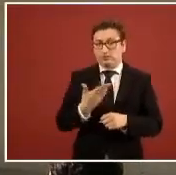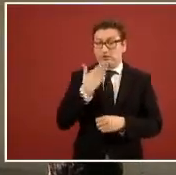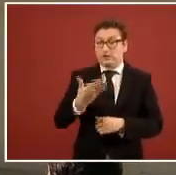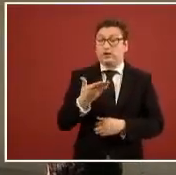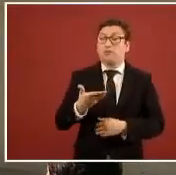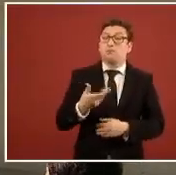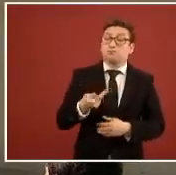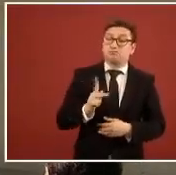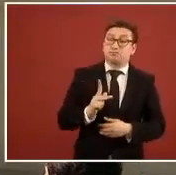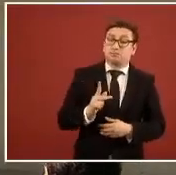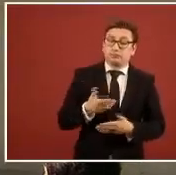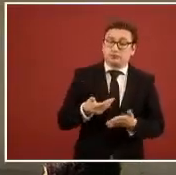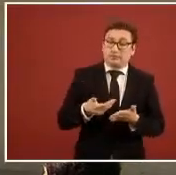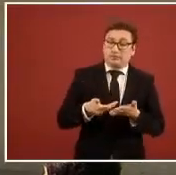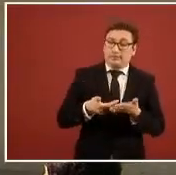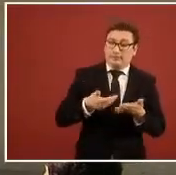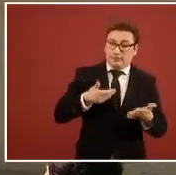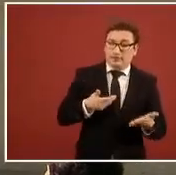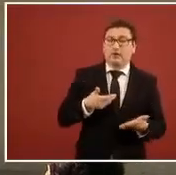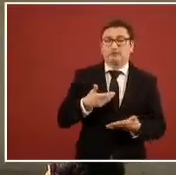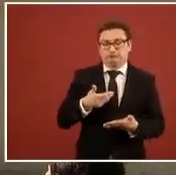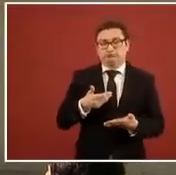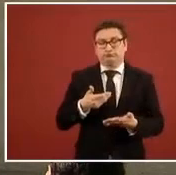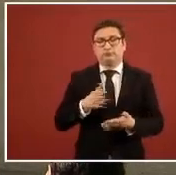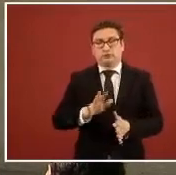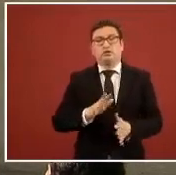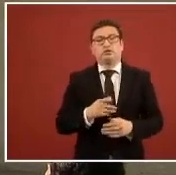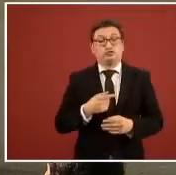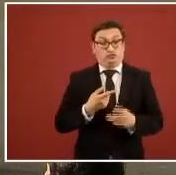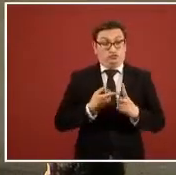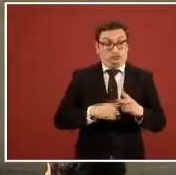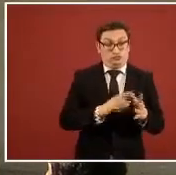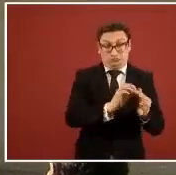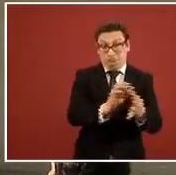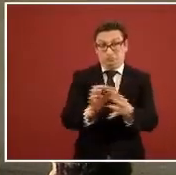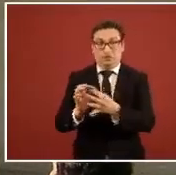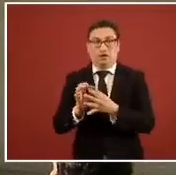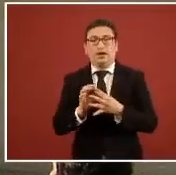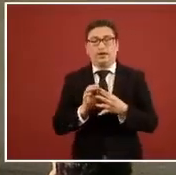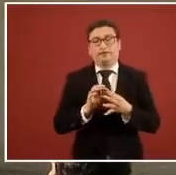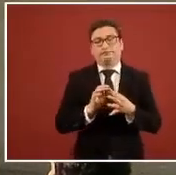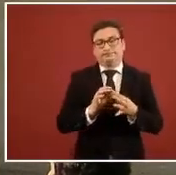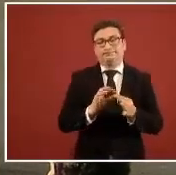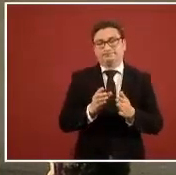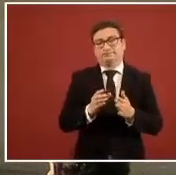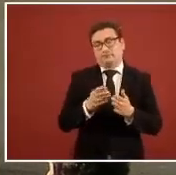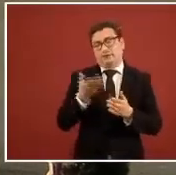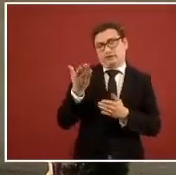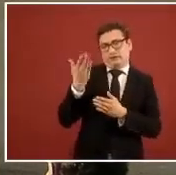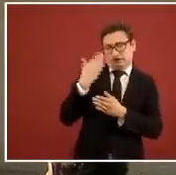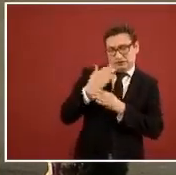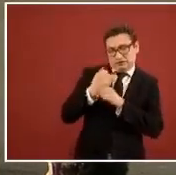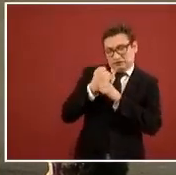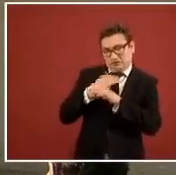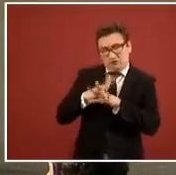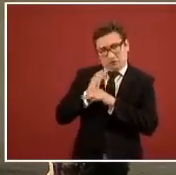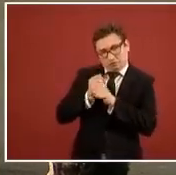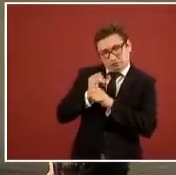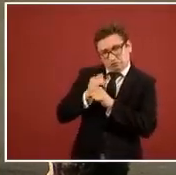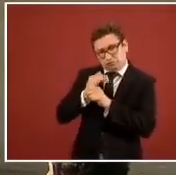Antes de iniciar y compartir esta información que hemos estado poco a